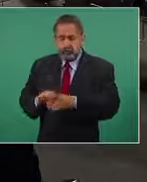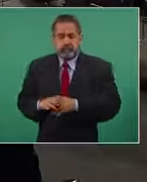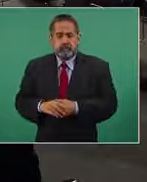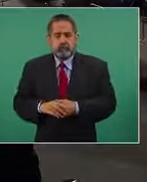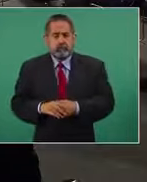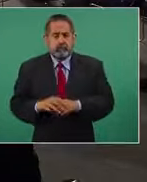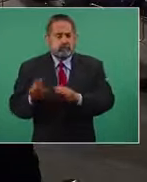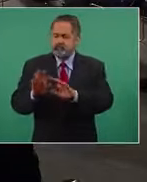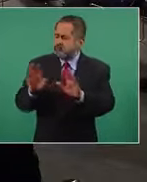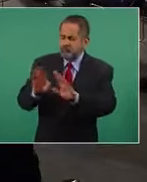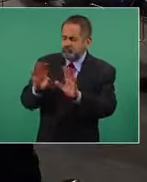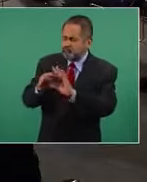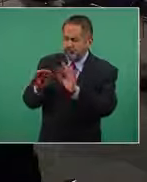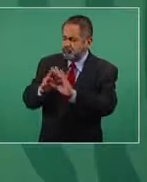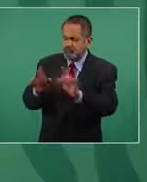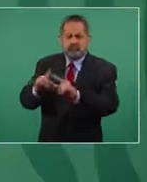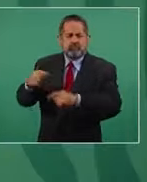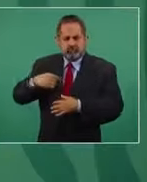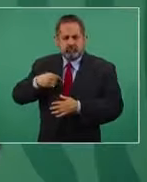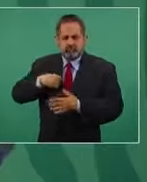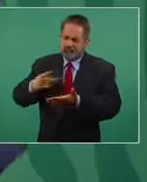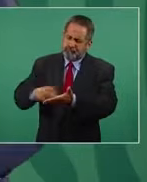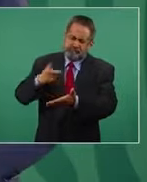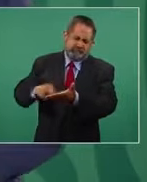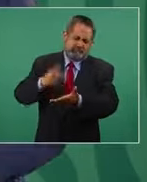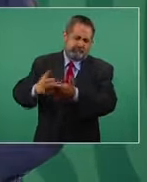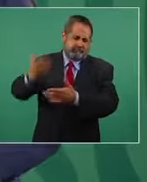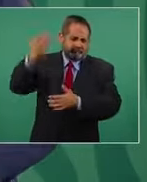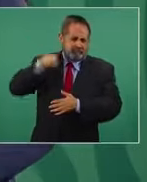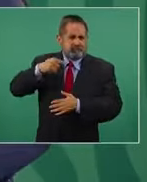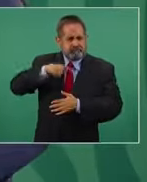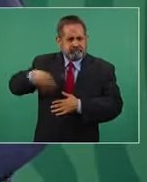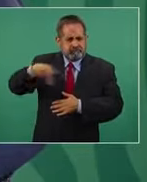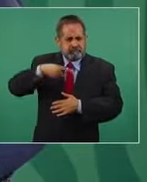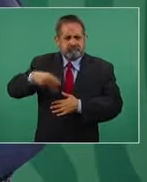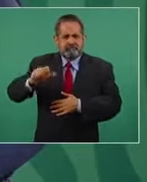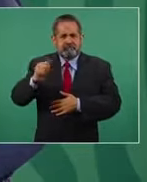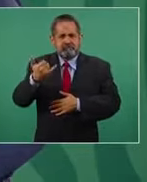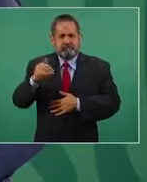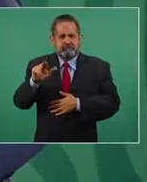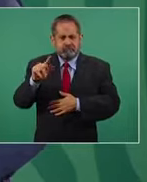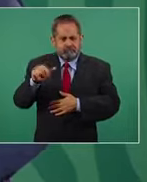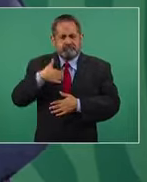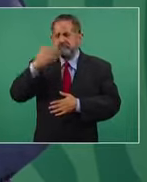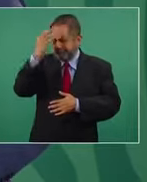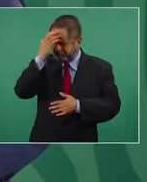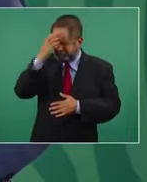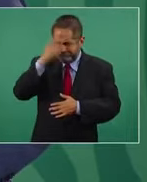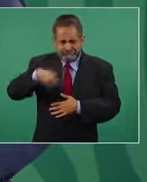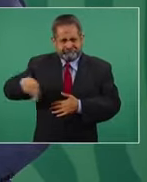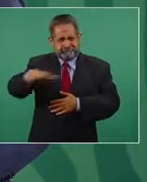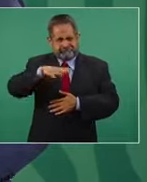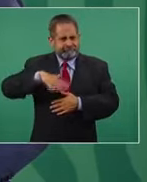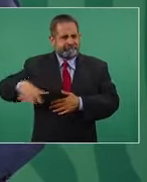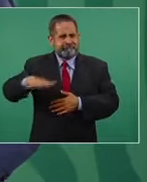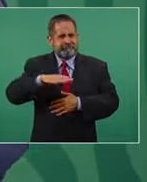Y que por eso no les resuelve el problema. Desde hace muchísimo tiempo. Sí, y conozco pues toda